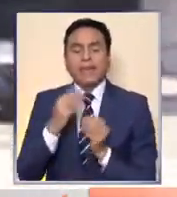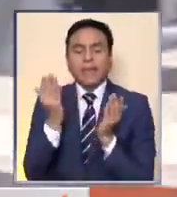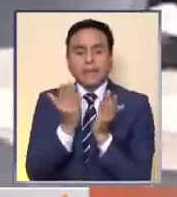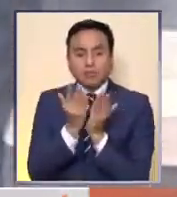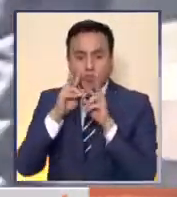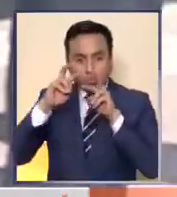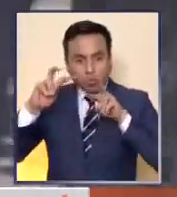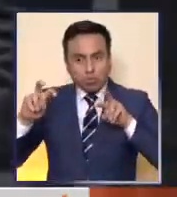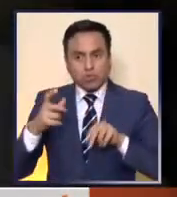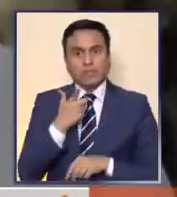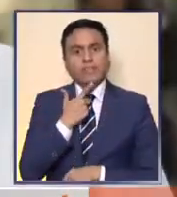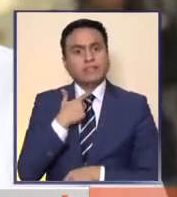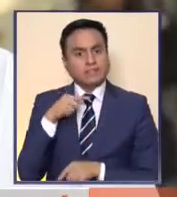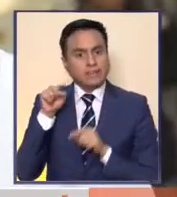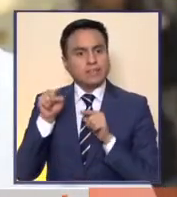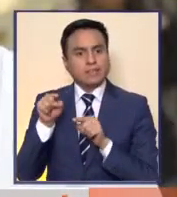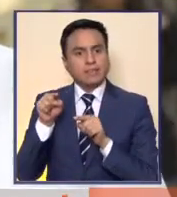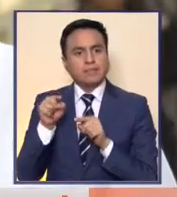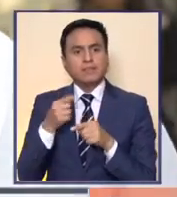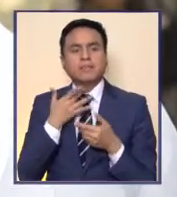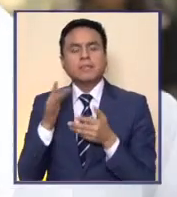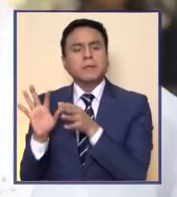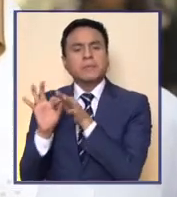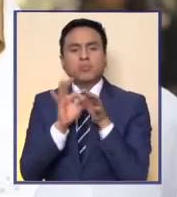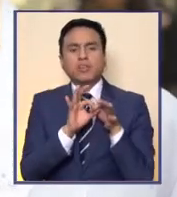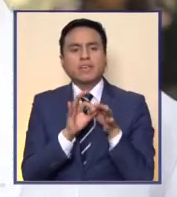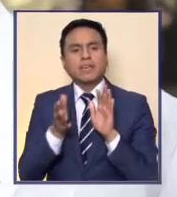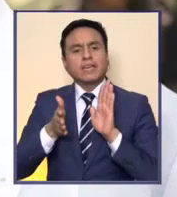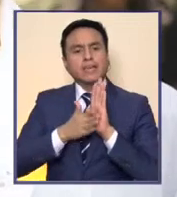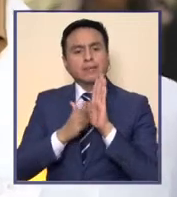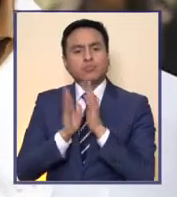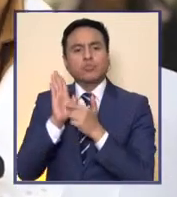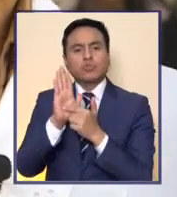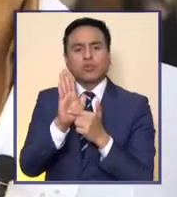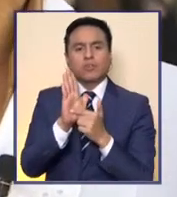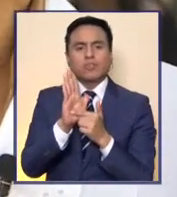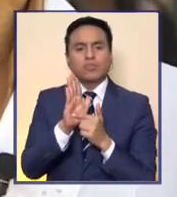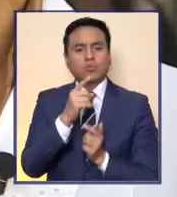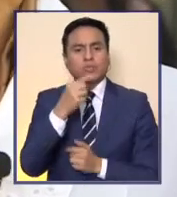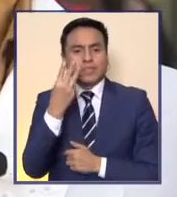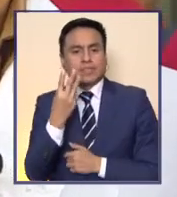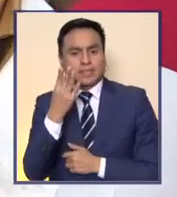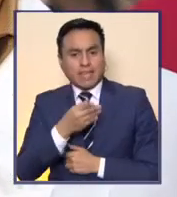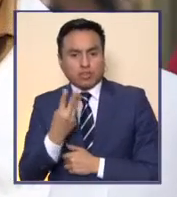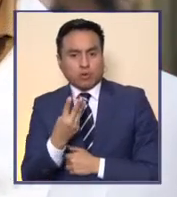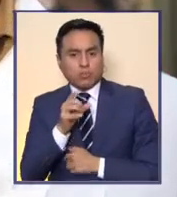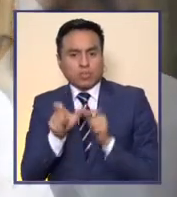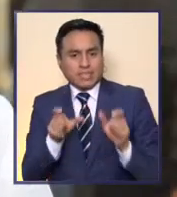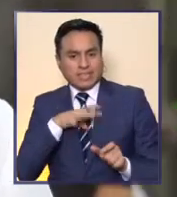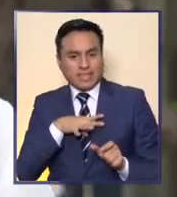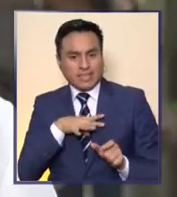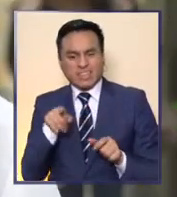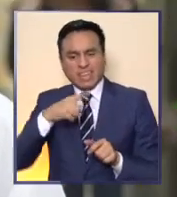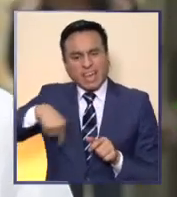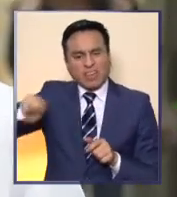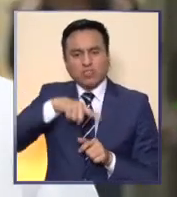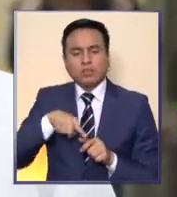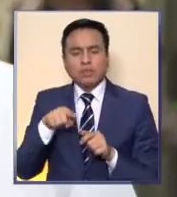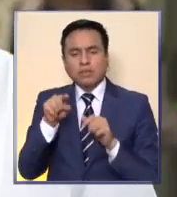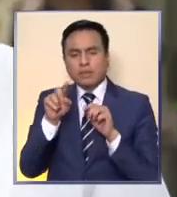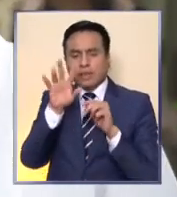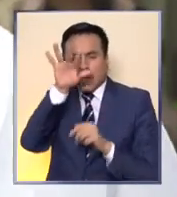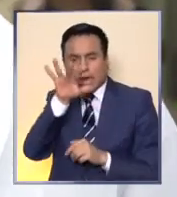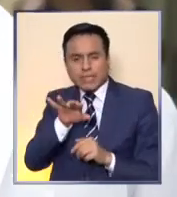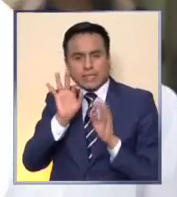muy interesante porque demostró que un tercio de la población chilena tiene como